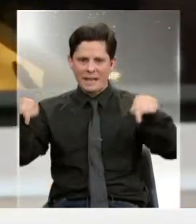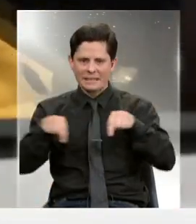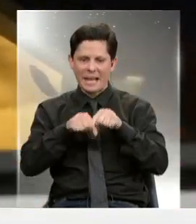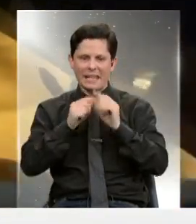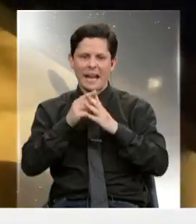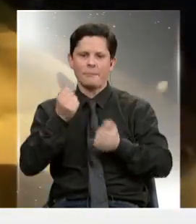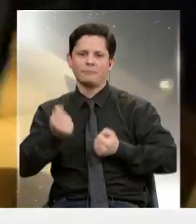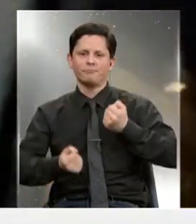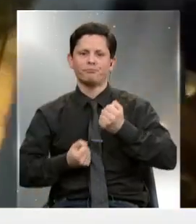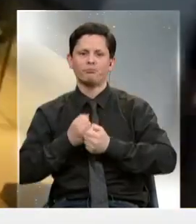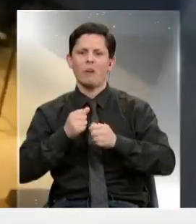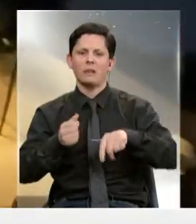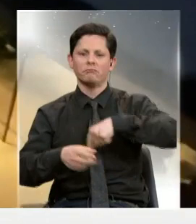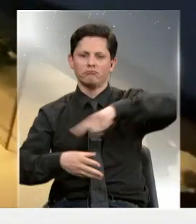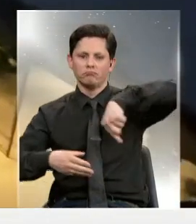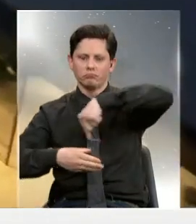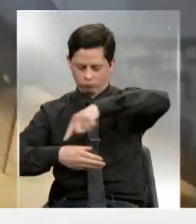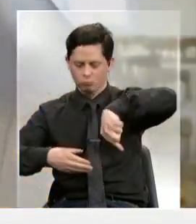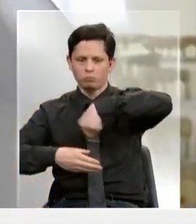salones de entretenimiento.